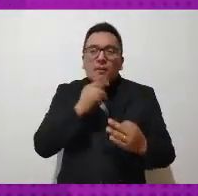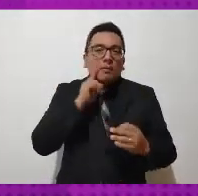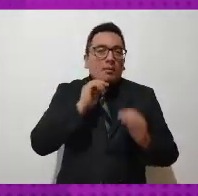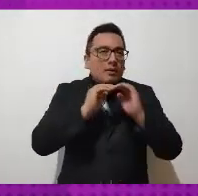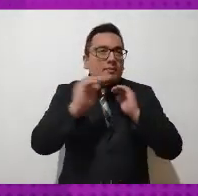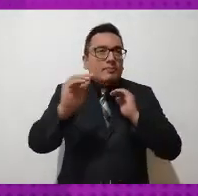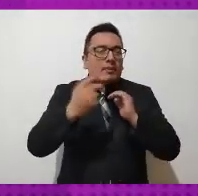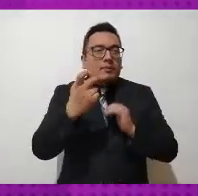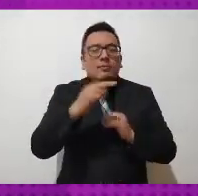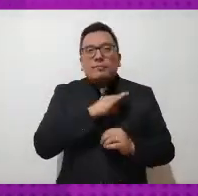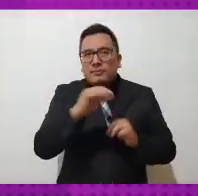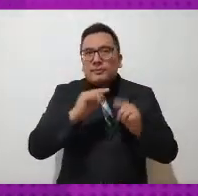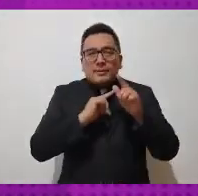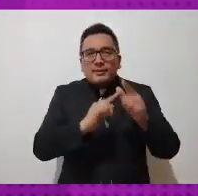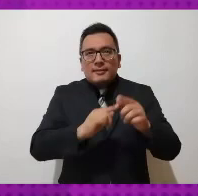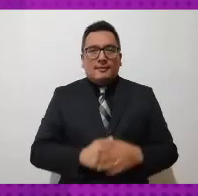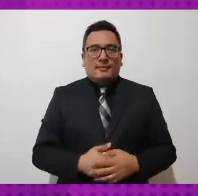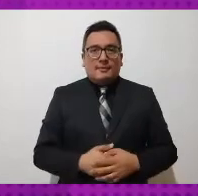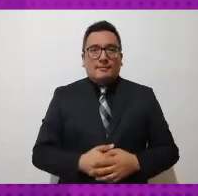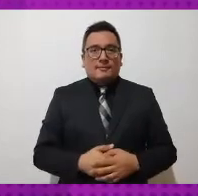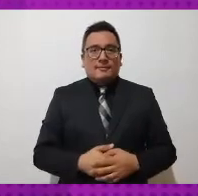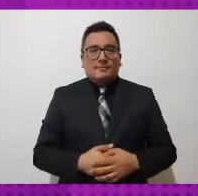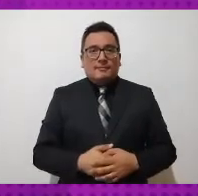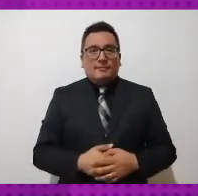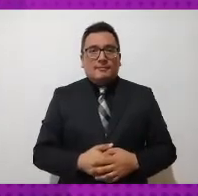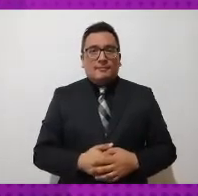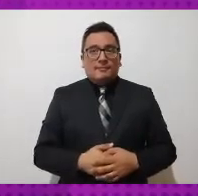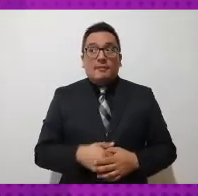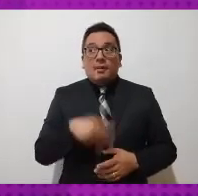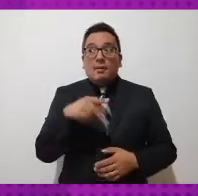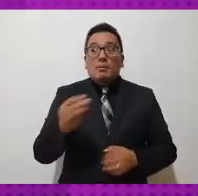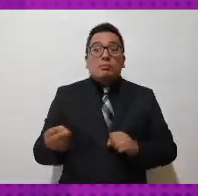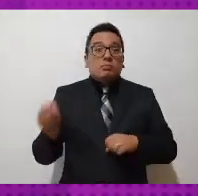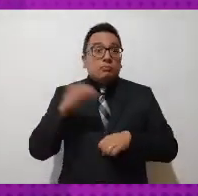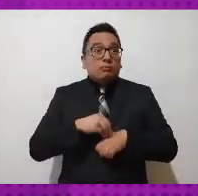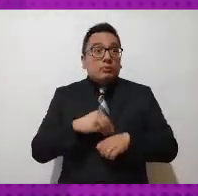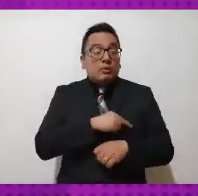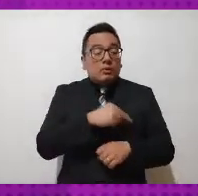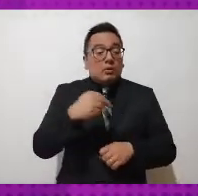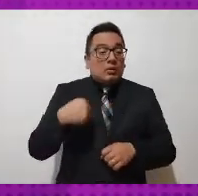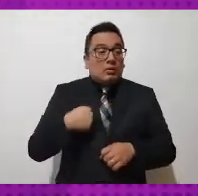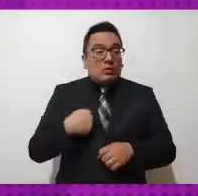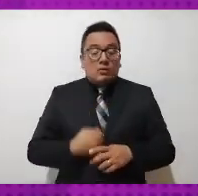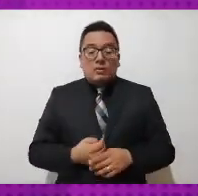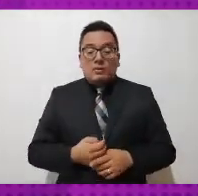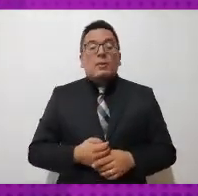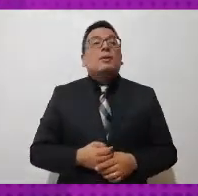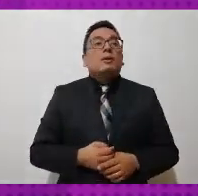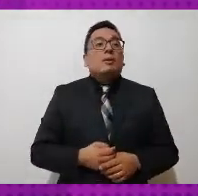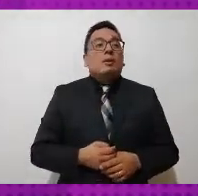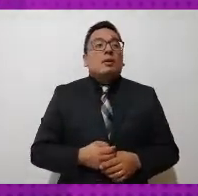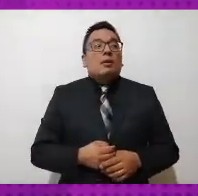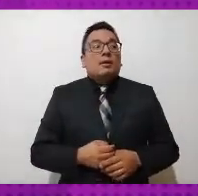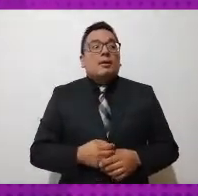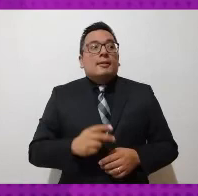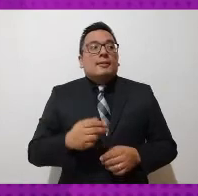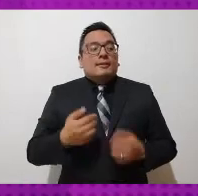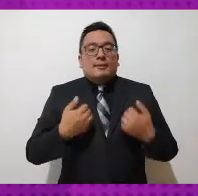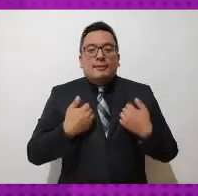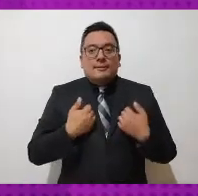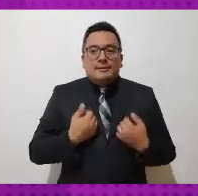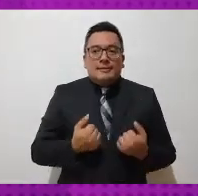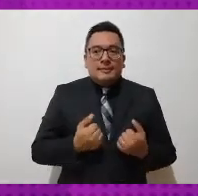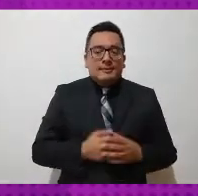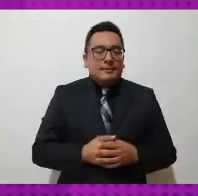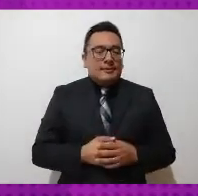solamente cuantitativos, sino cualitativos. Y si además le agregamos a esta información que se pueden generar con